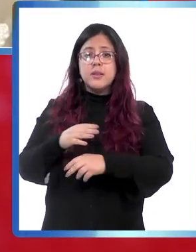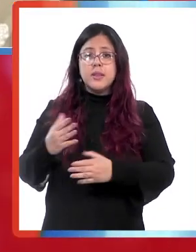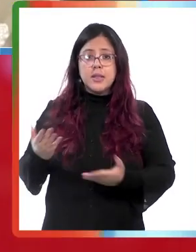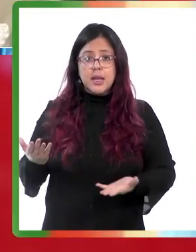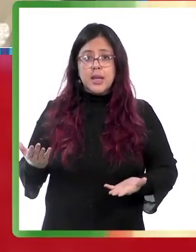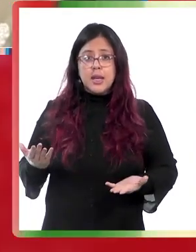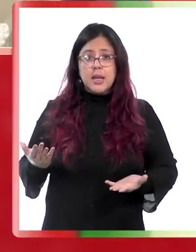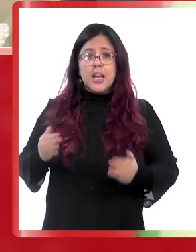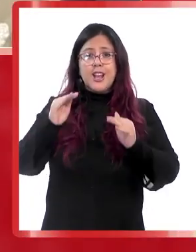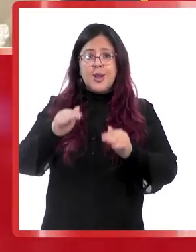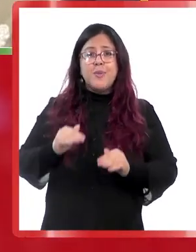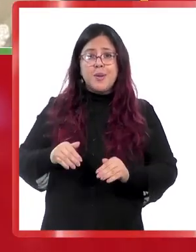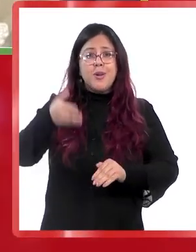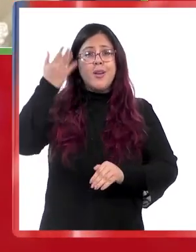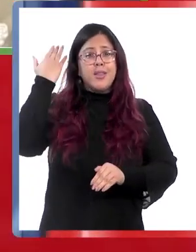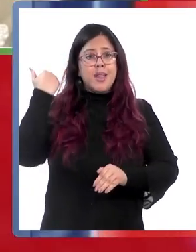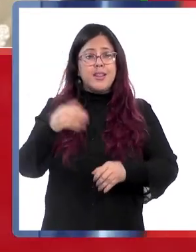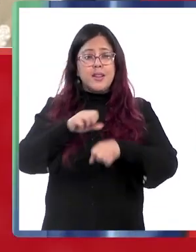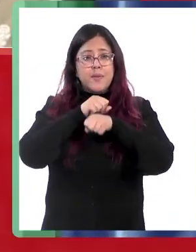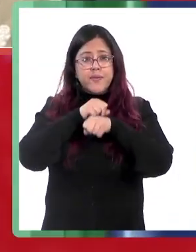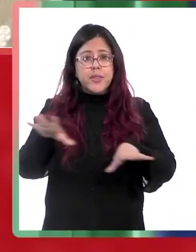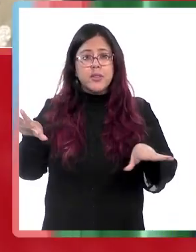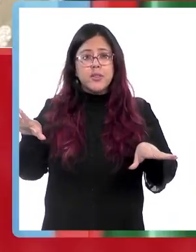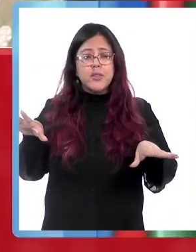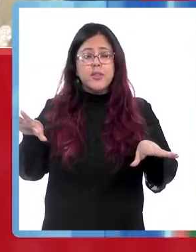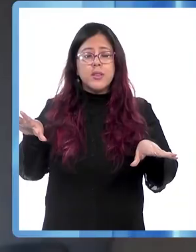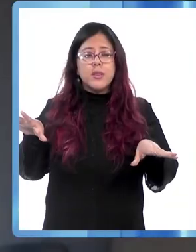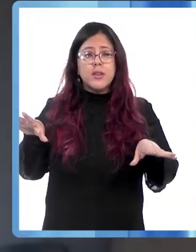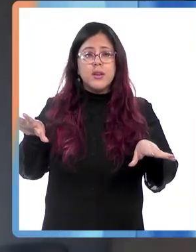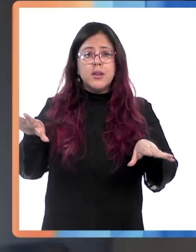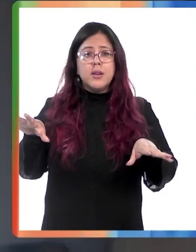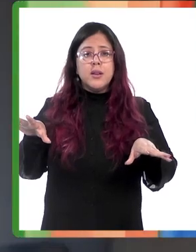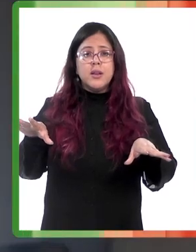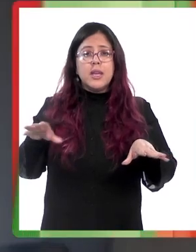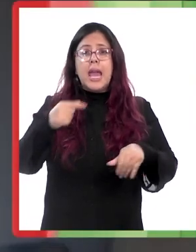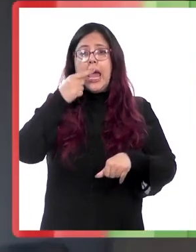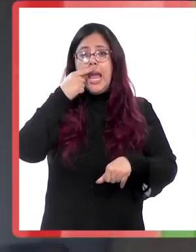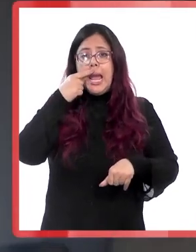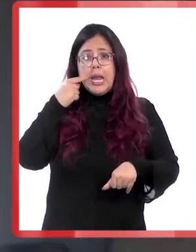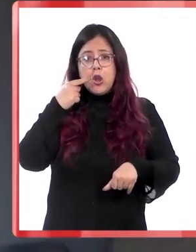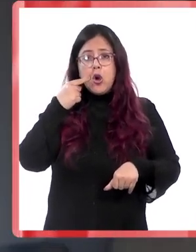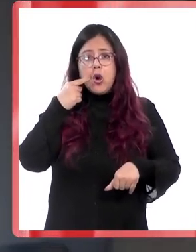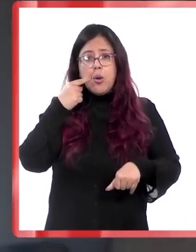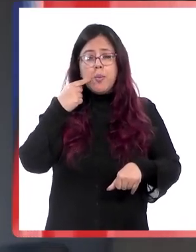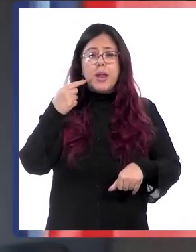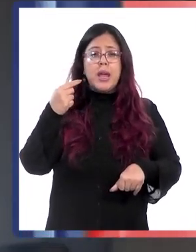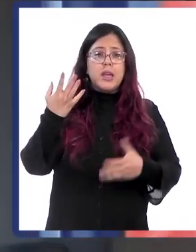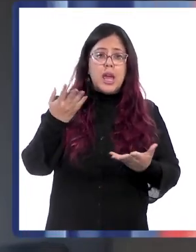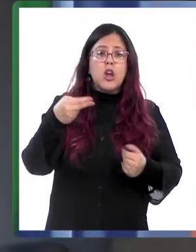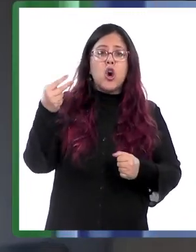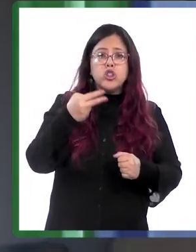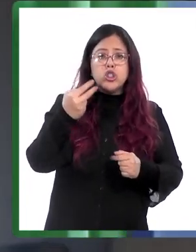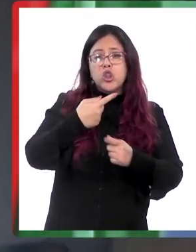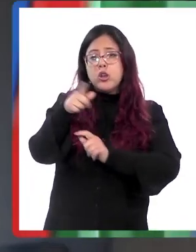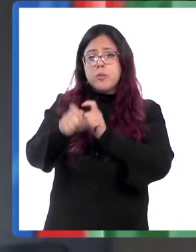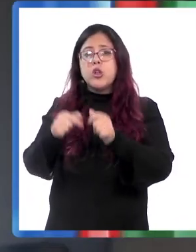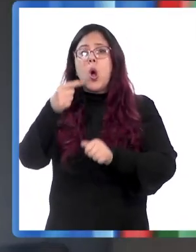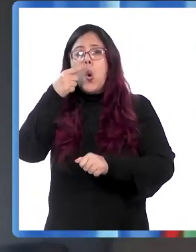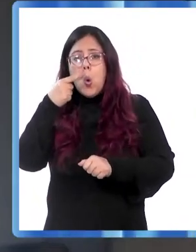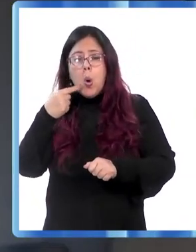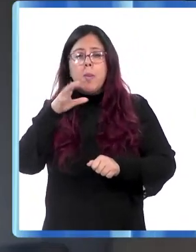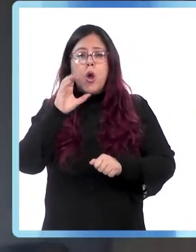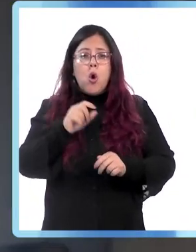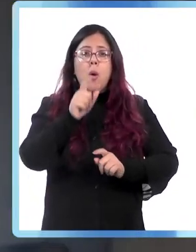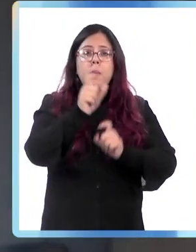se sabía y lo que se supo del brote anterior, que fue más que nada en hombres que tienen sexo con hombres o personas que